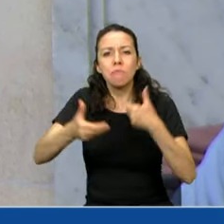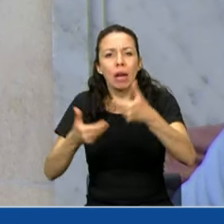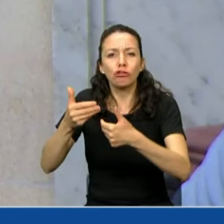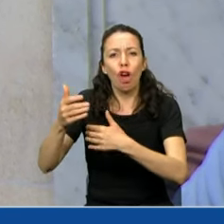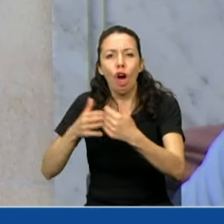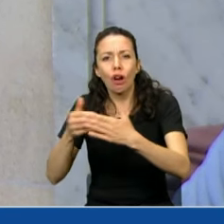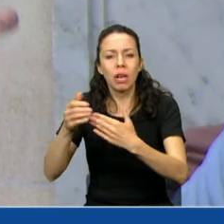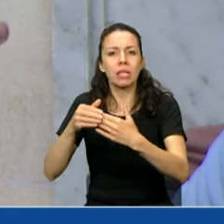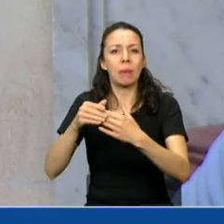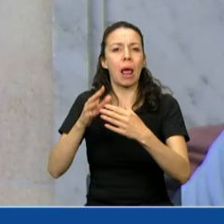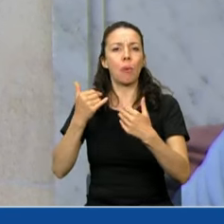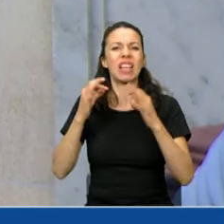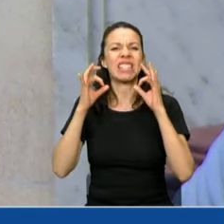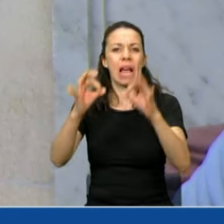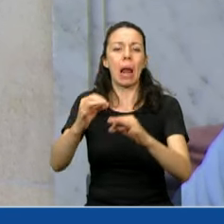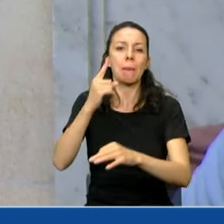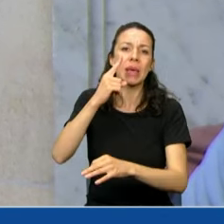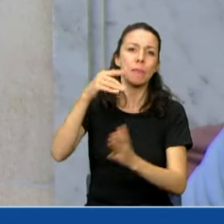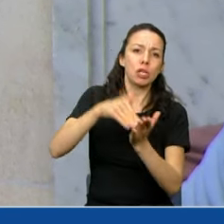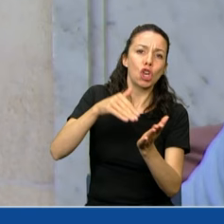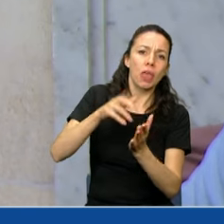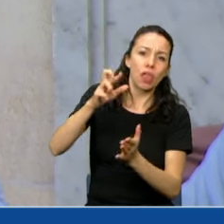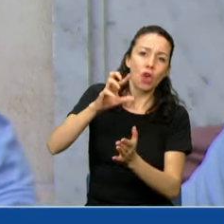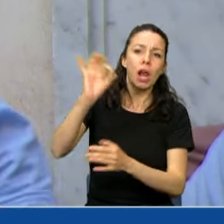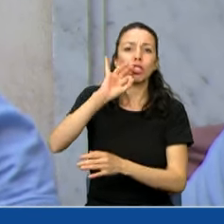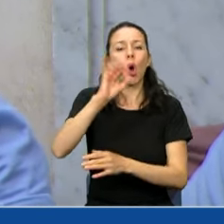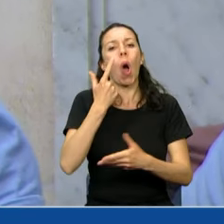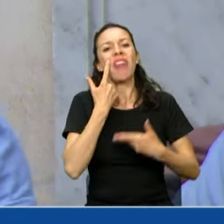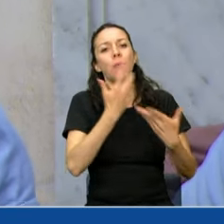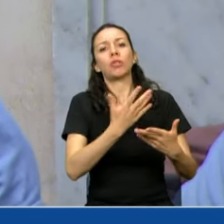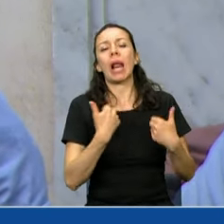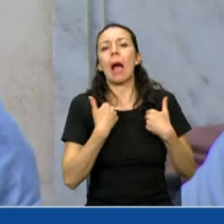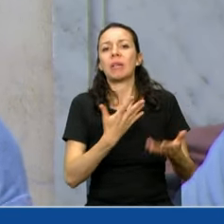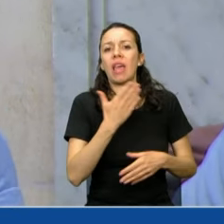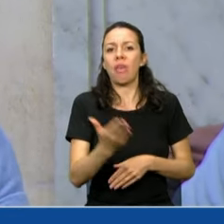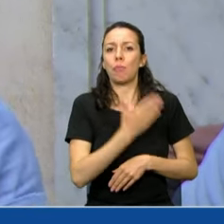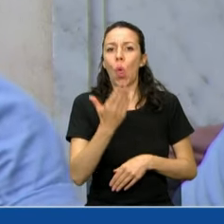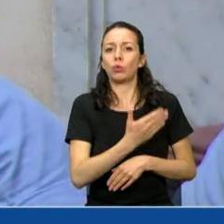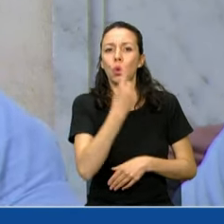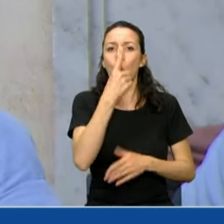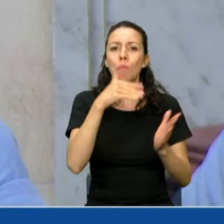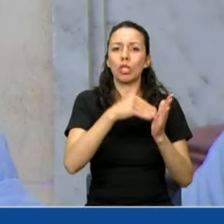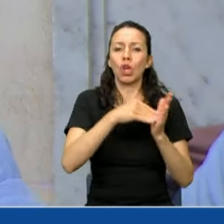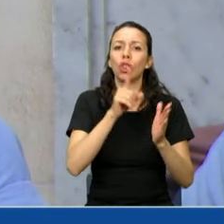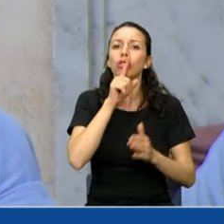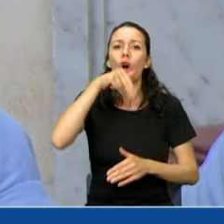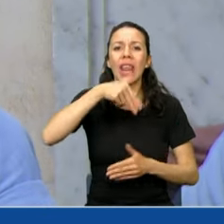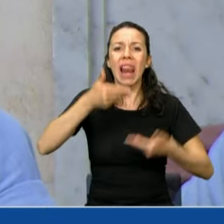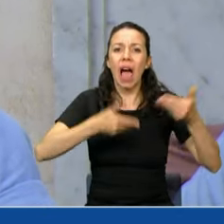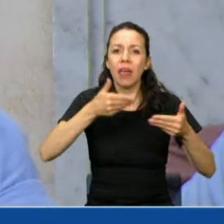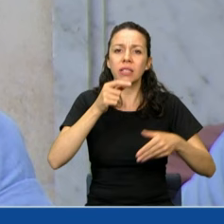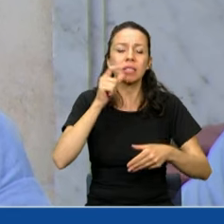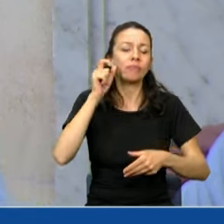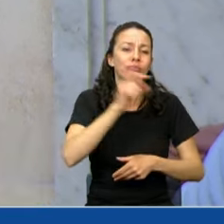llegar a los mes de dó o a demostrar esa capacidad de un millón de toneladas de